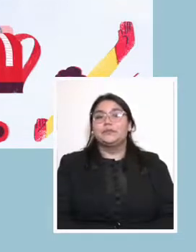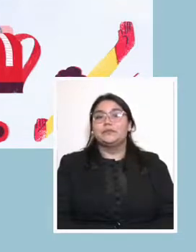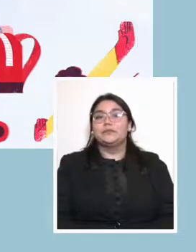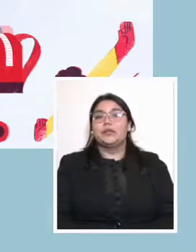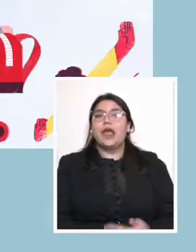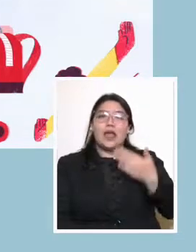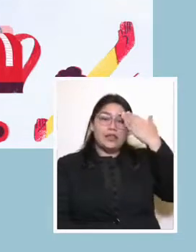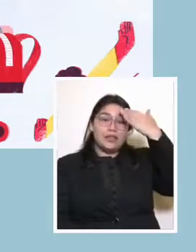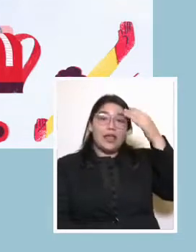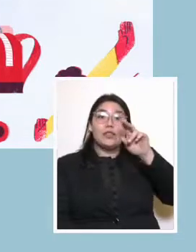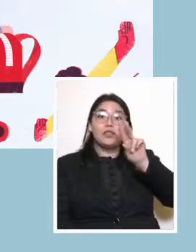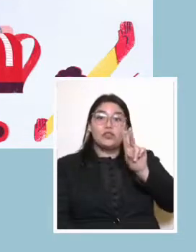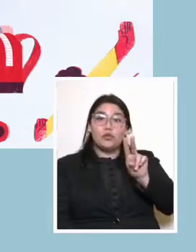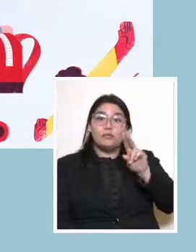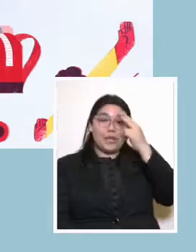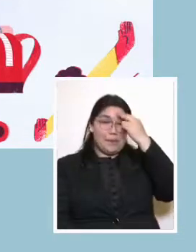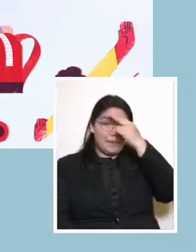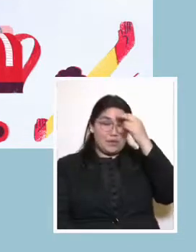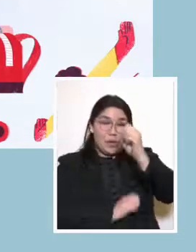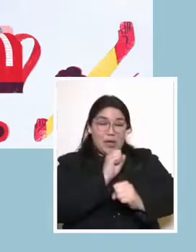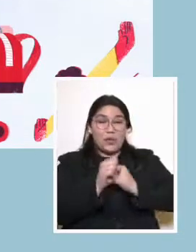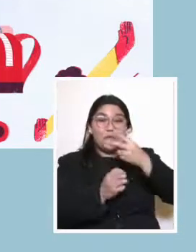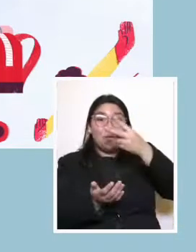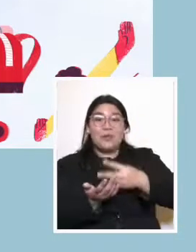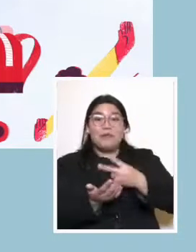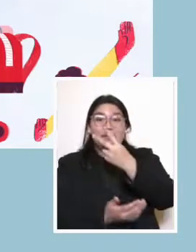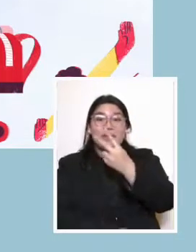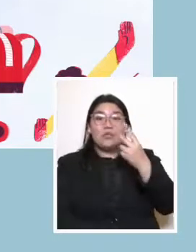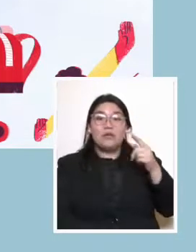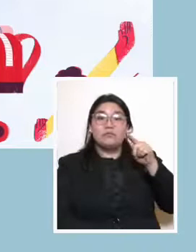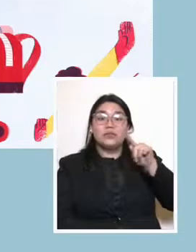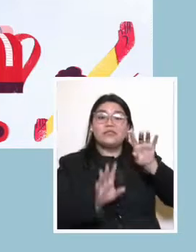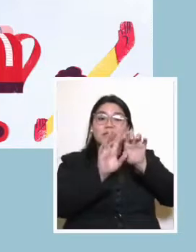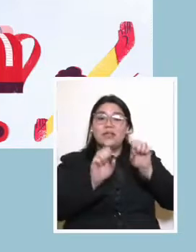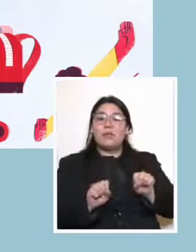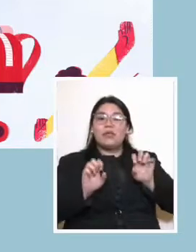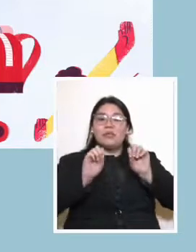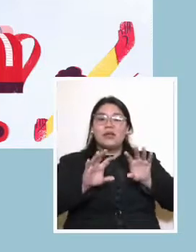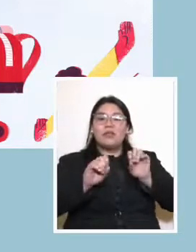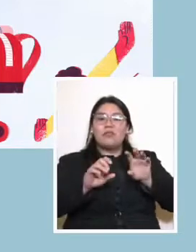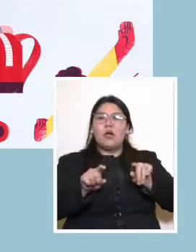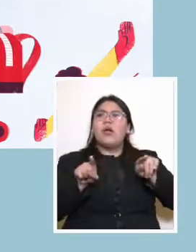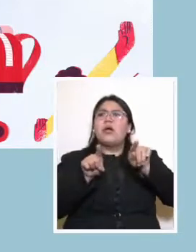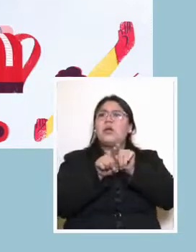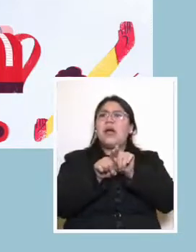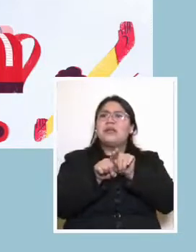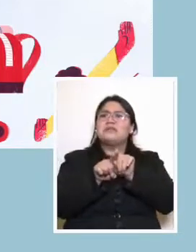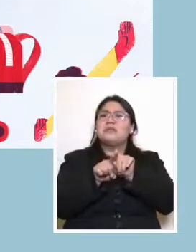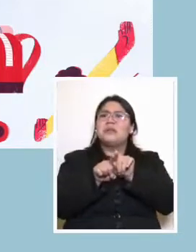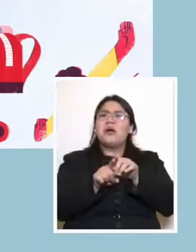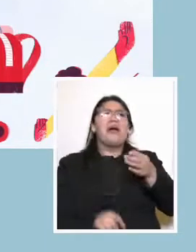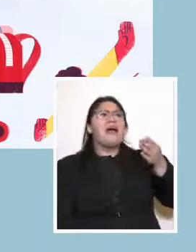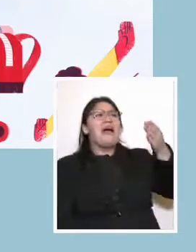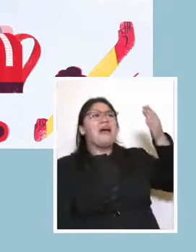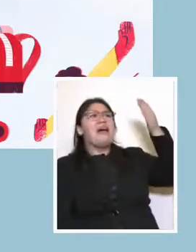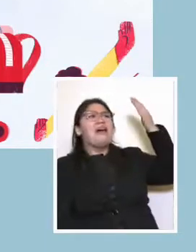de marzo del año 2022 al sistema educativo como si hubiese sido la tercera semana de marzo